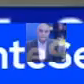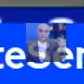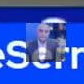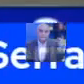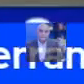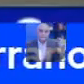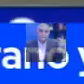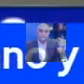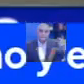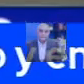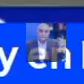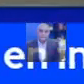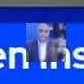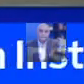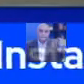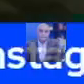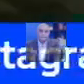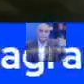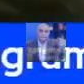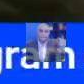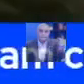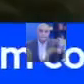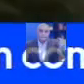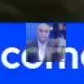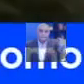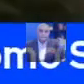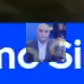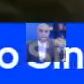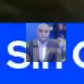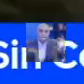pacificación de justicia aquí en el...